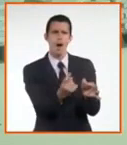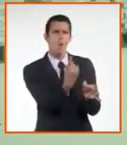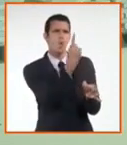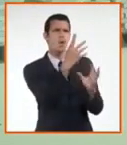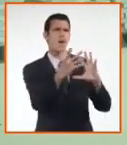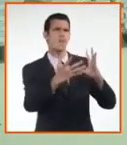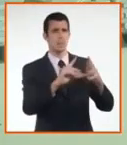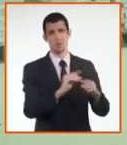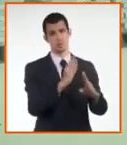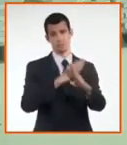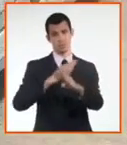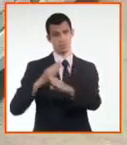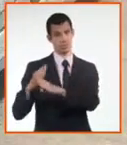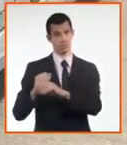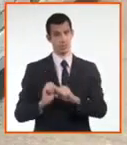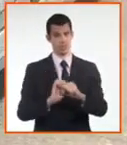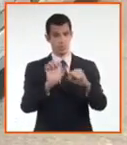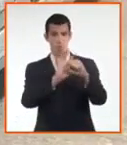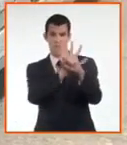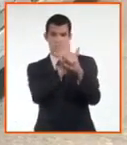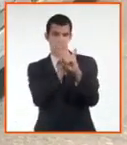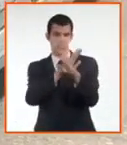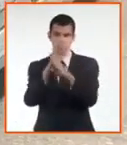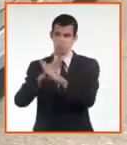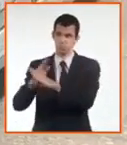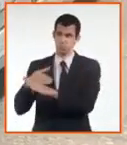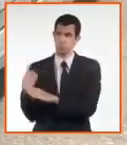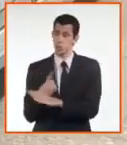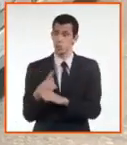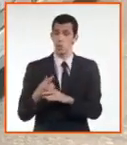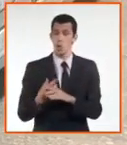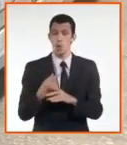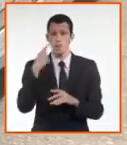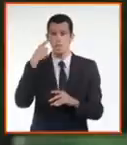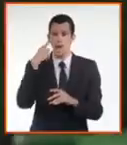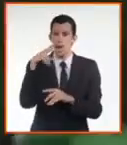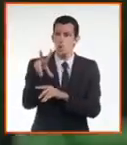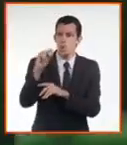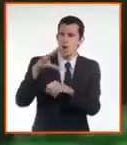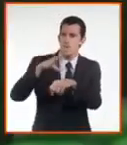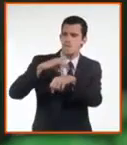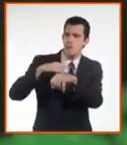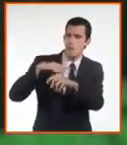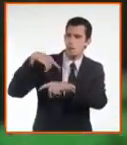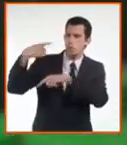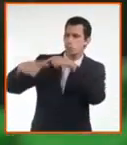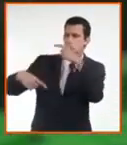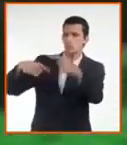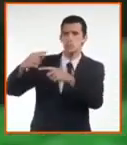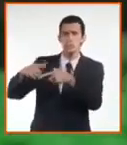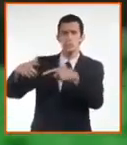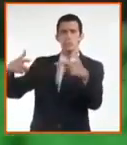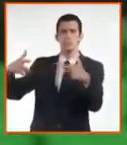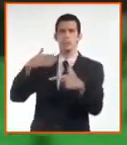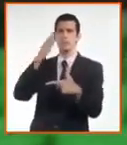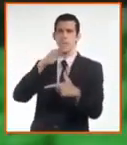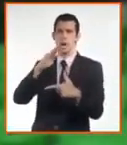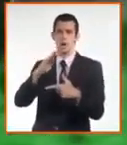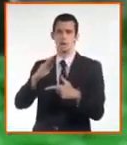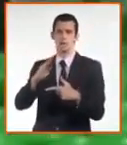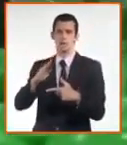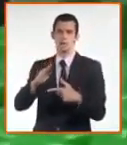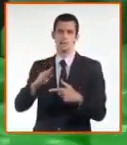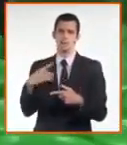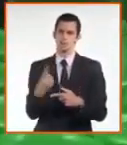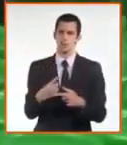lograr actualizar a alguno cuando teníamos ya íbamos a ganar la beta pareció recta cuando ésta apareció pero nosotros